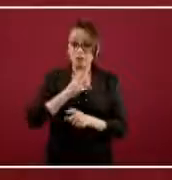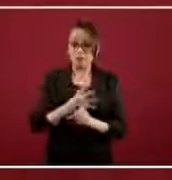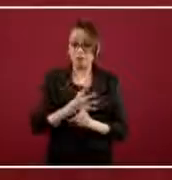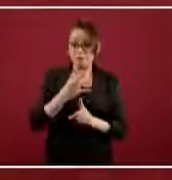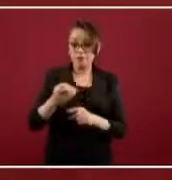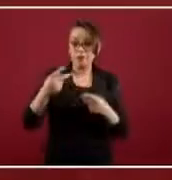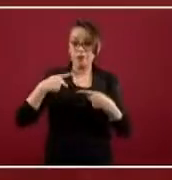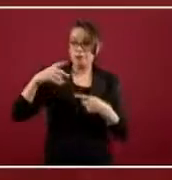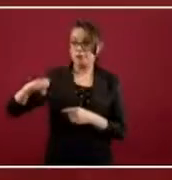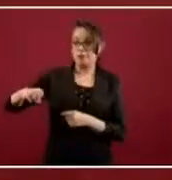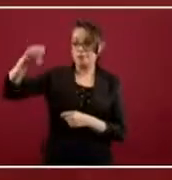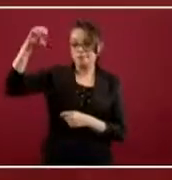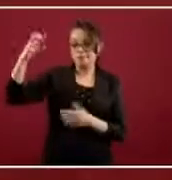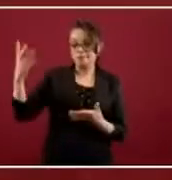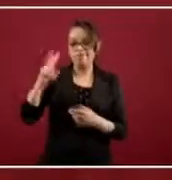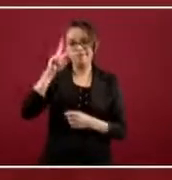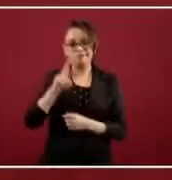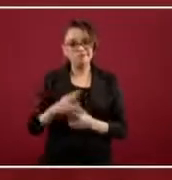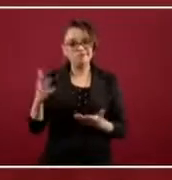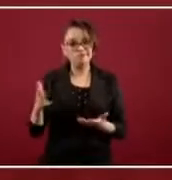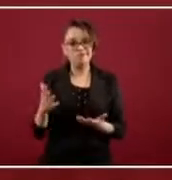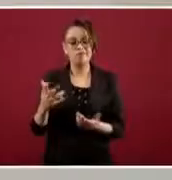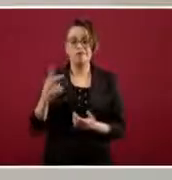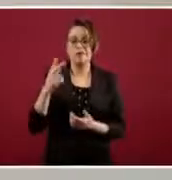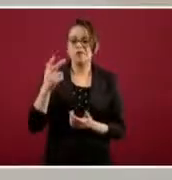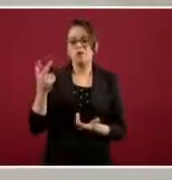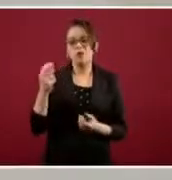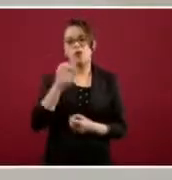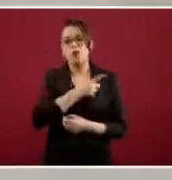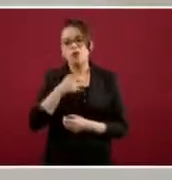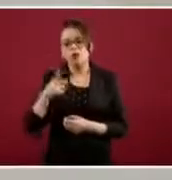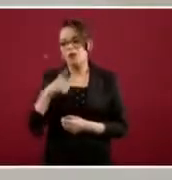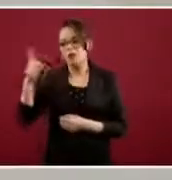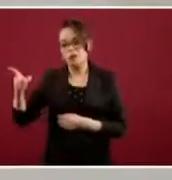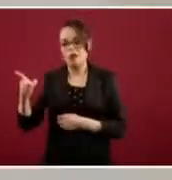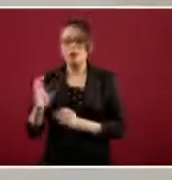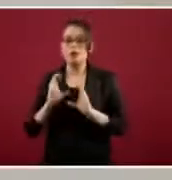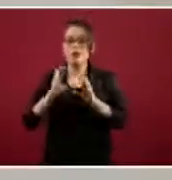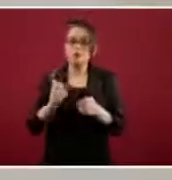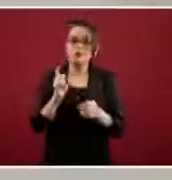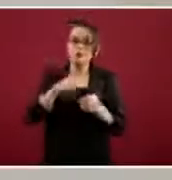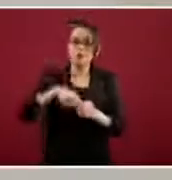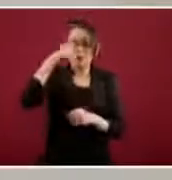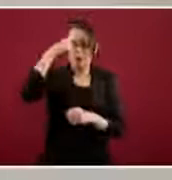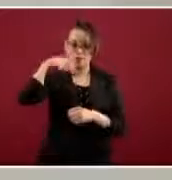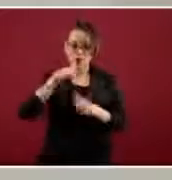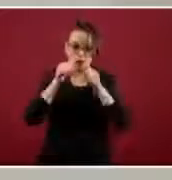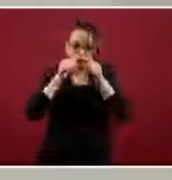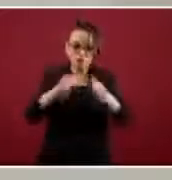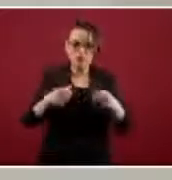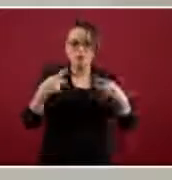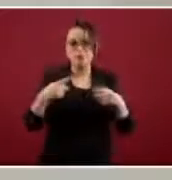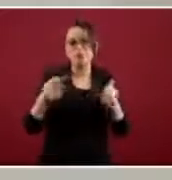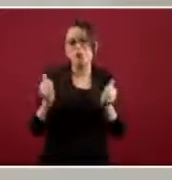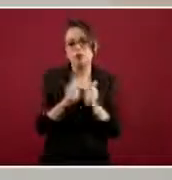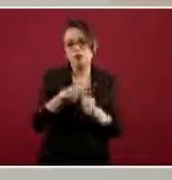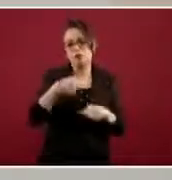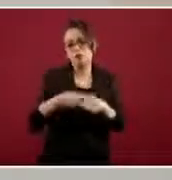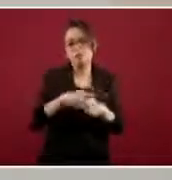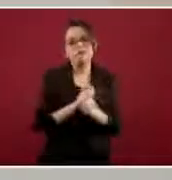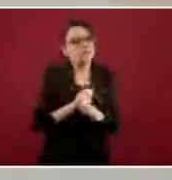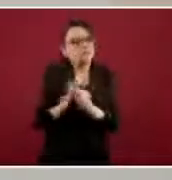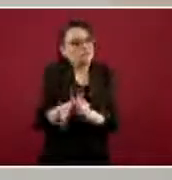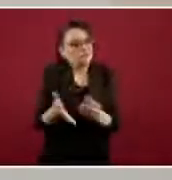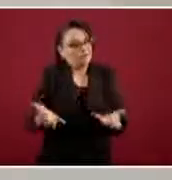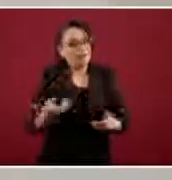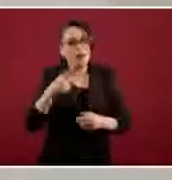son deseables que estén en el campo clínico directo atendiendo coronavirus, pero hemos pensado que se pueden